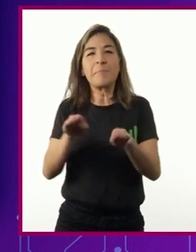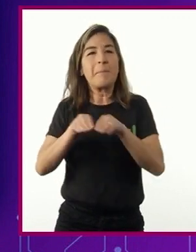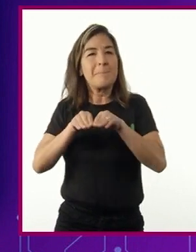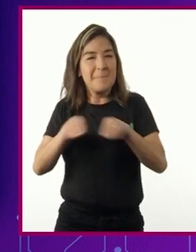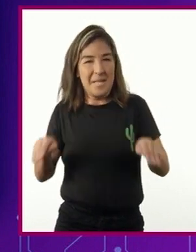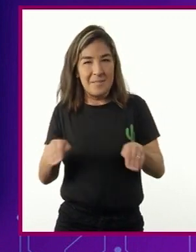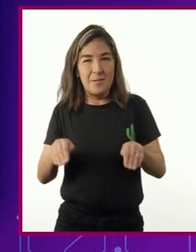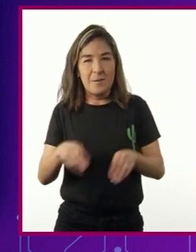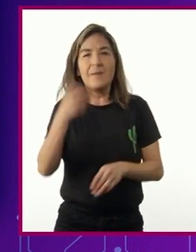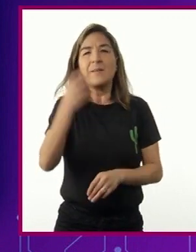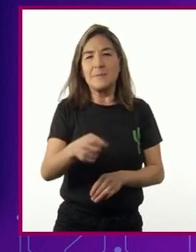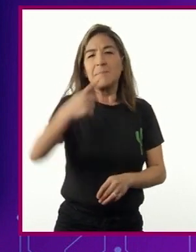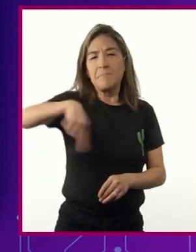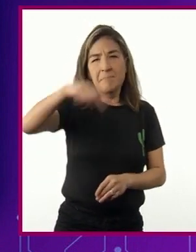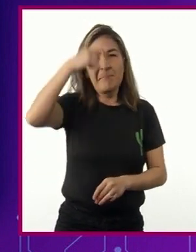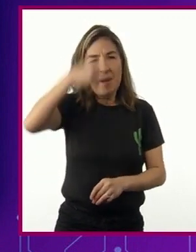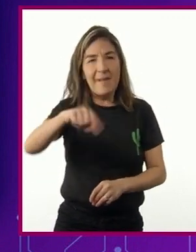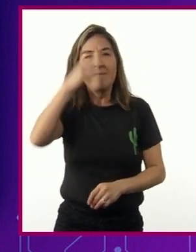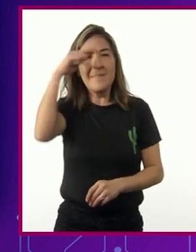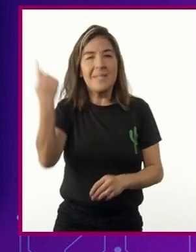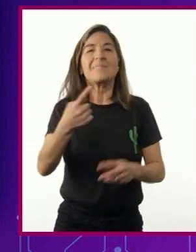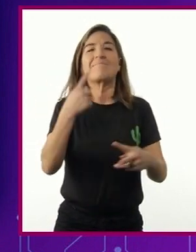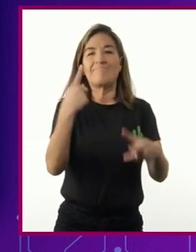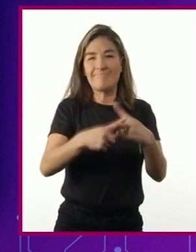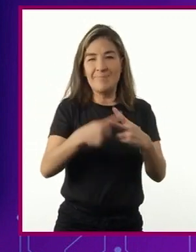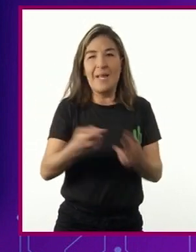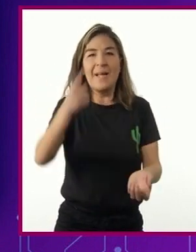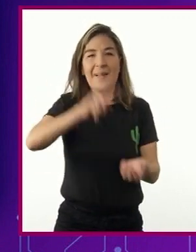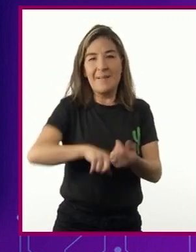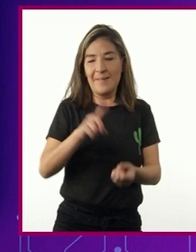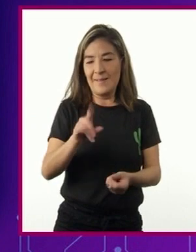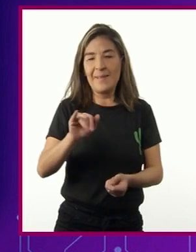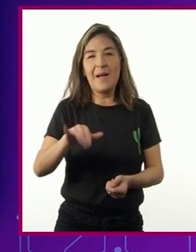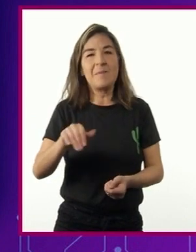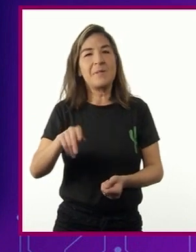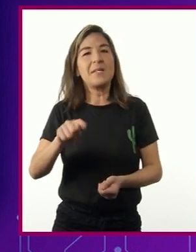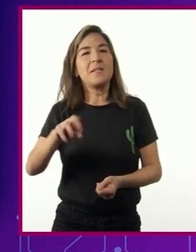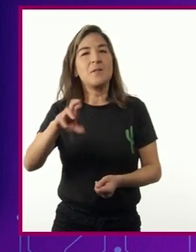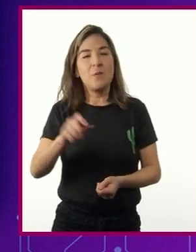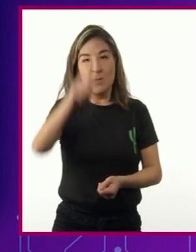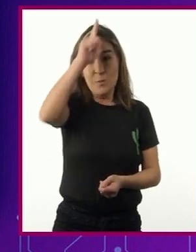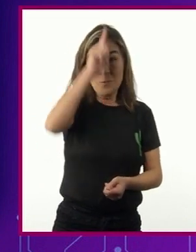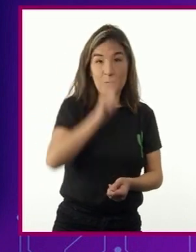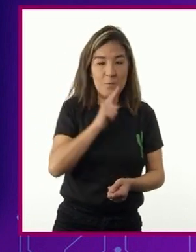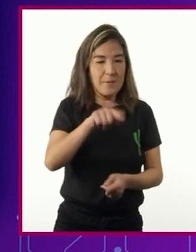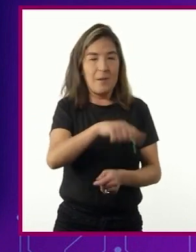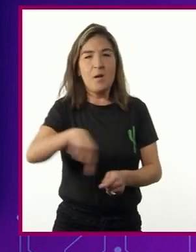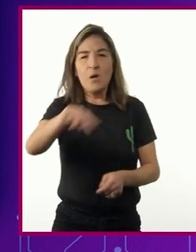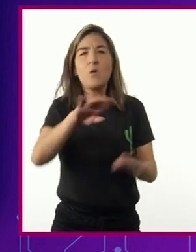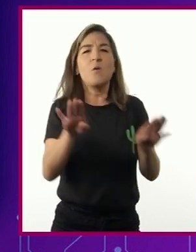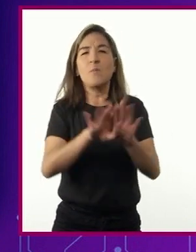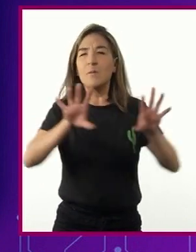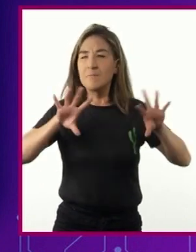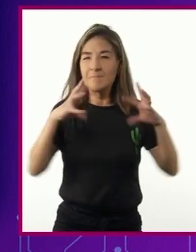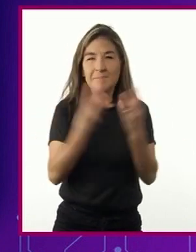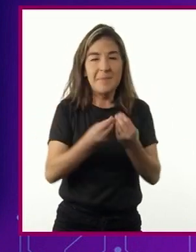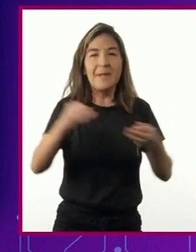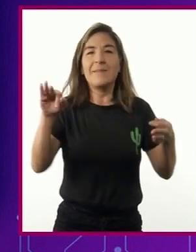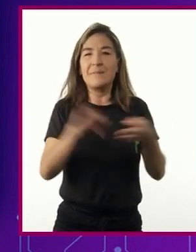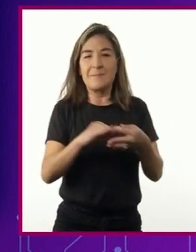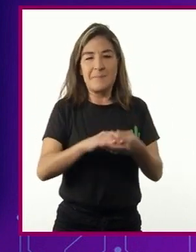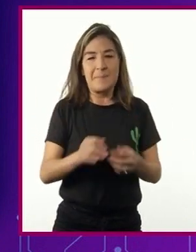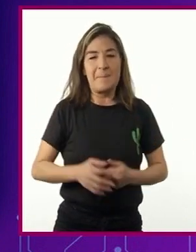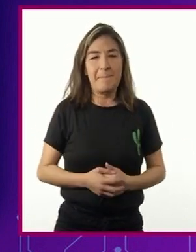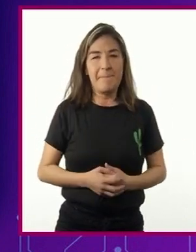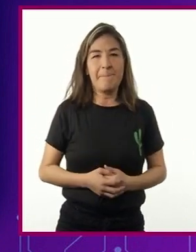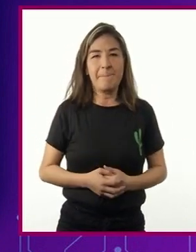métrico, esto facilitó calcular el diámetro de la Luna, dando un total aproximado